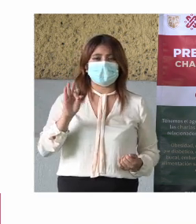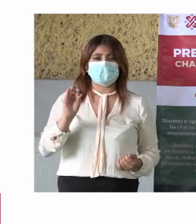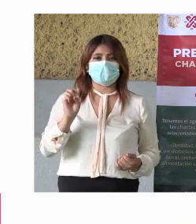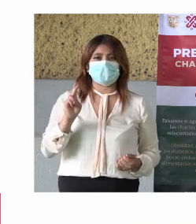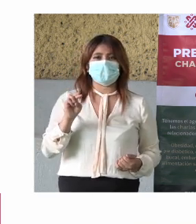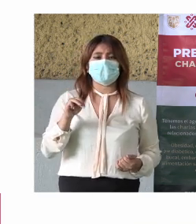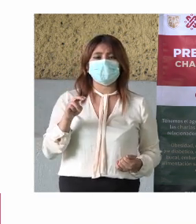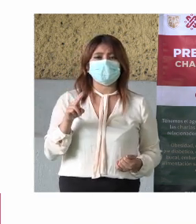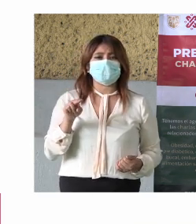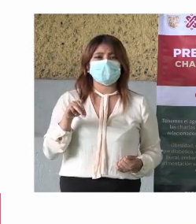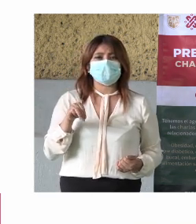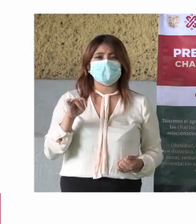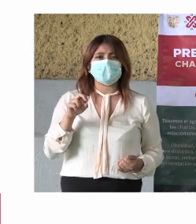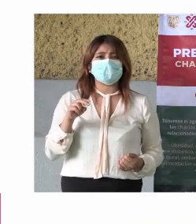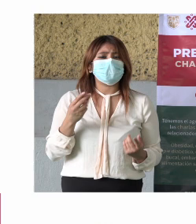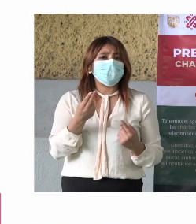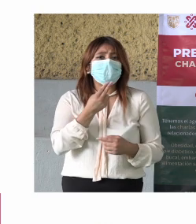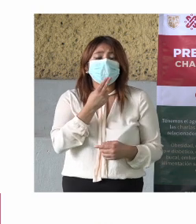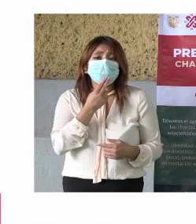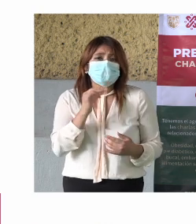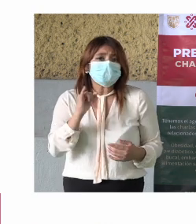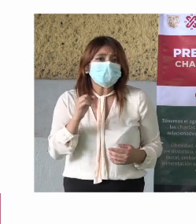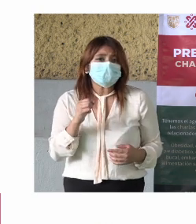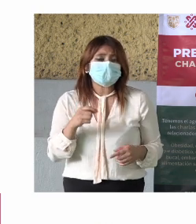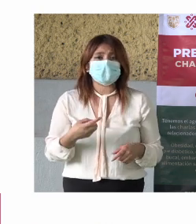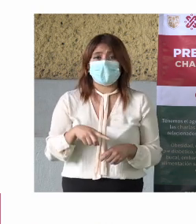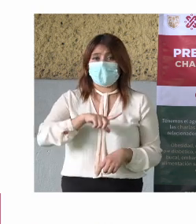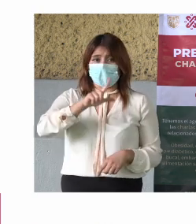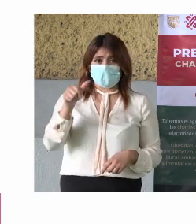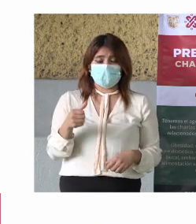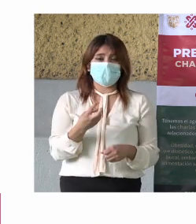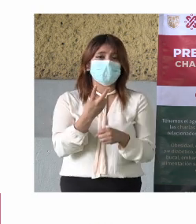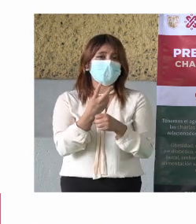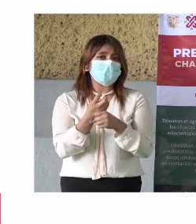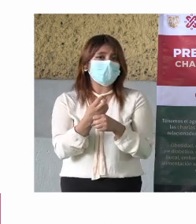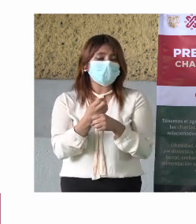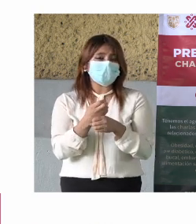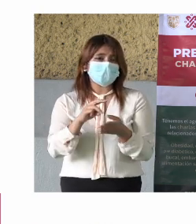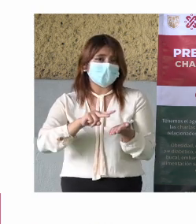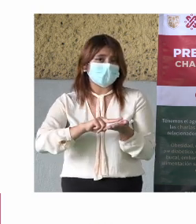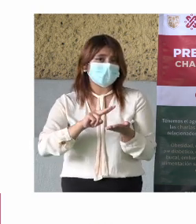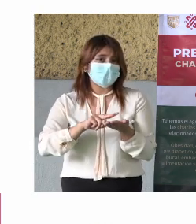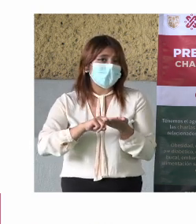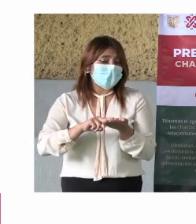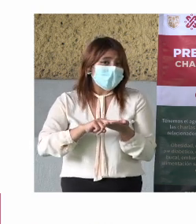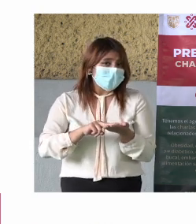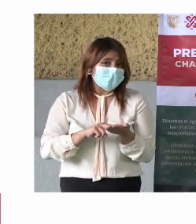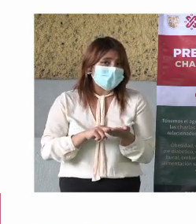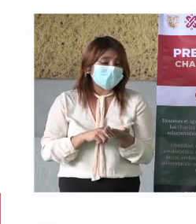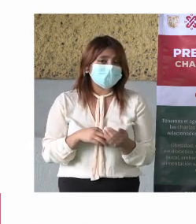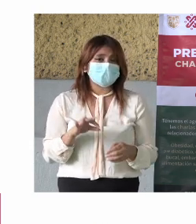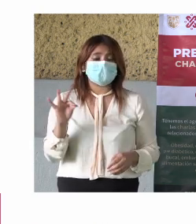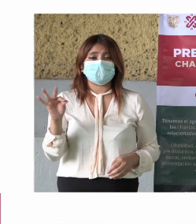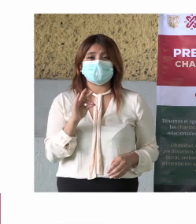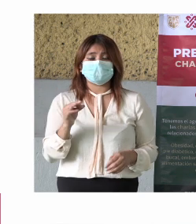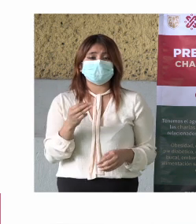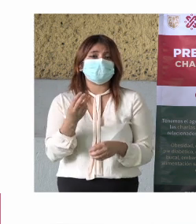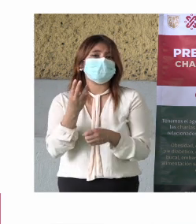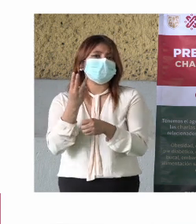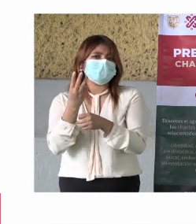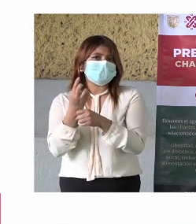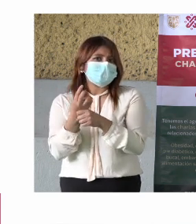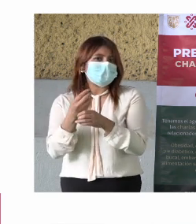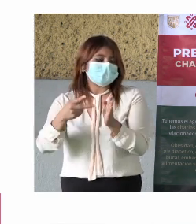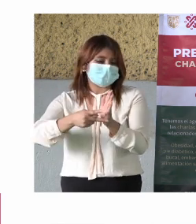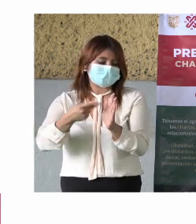queda alguno de los del segundo recuadro verde, pero podemos agregar un triple esquema o en algunas ocasiones manejo con